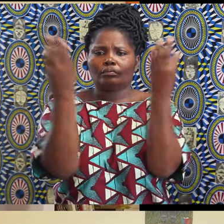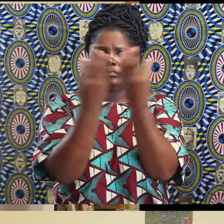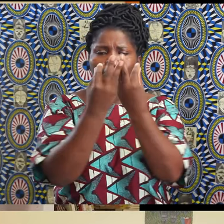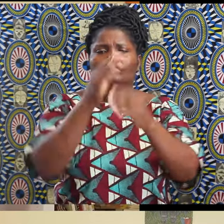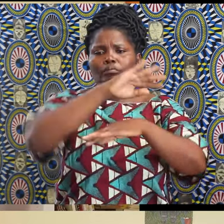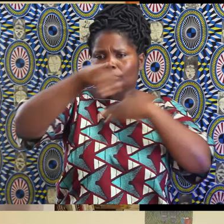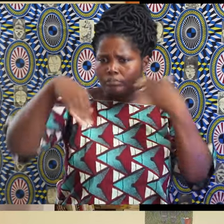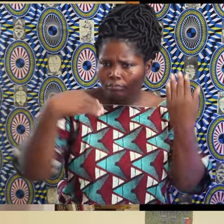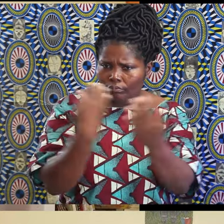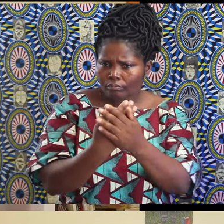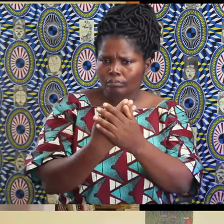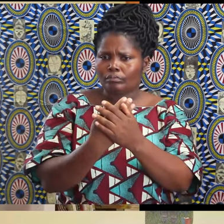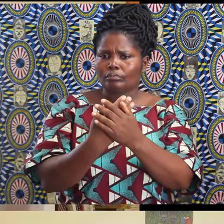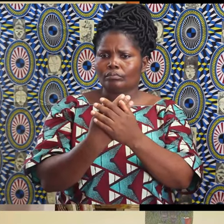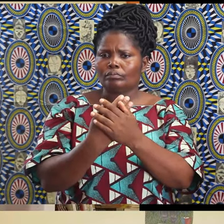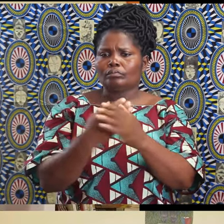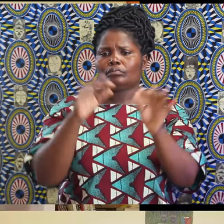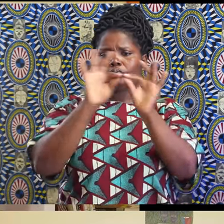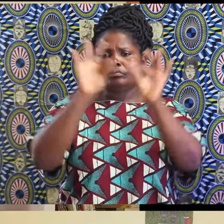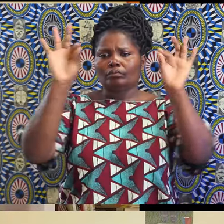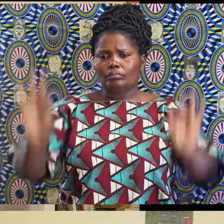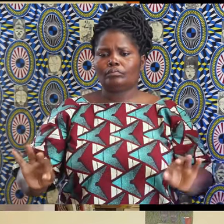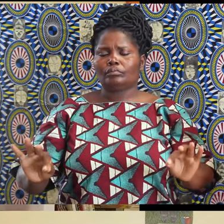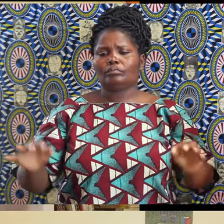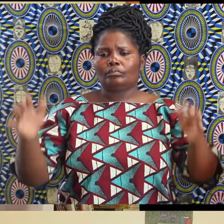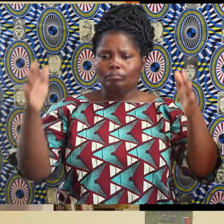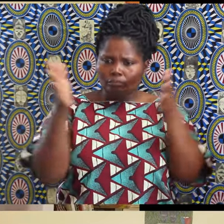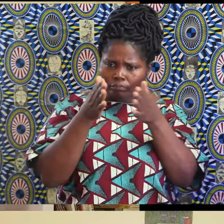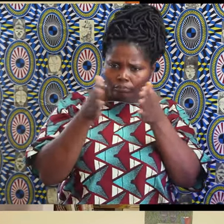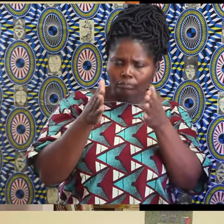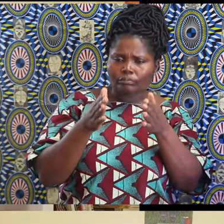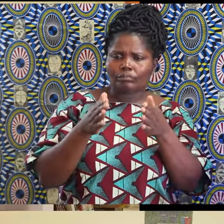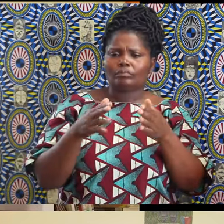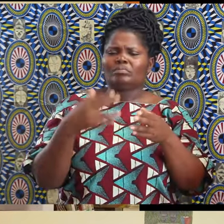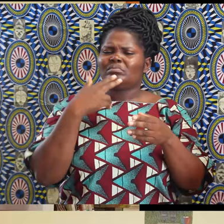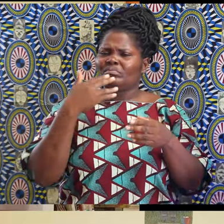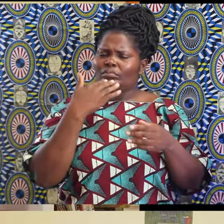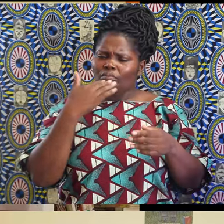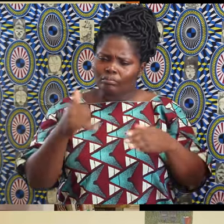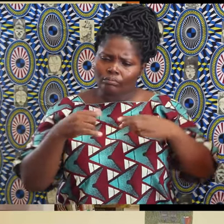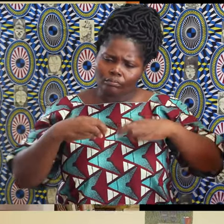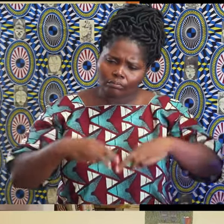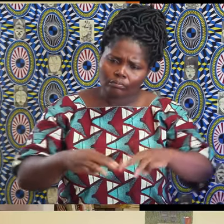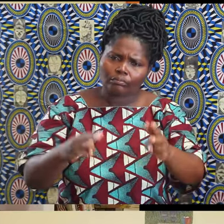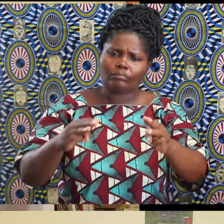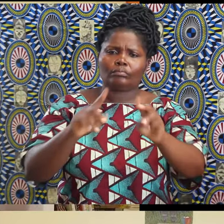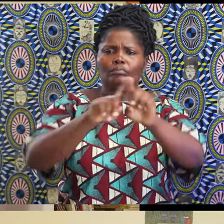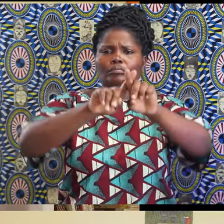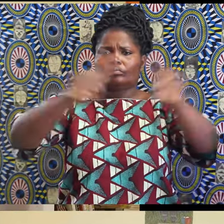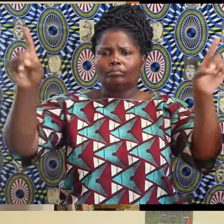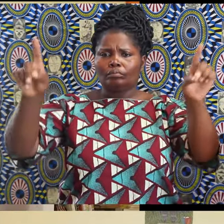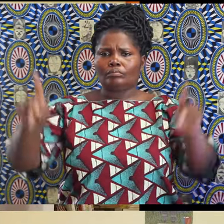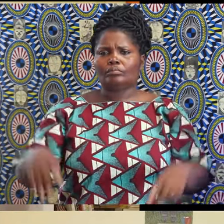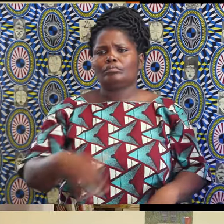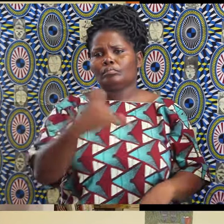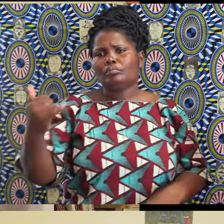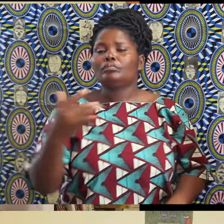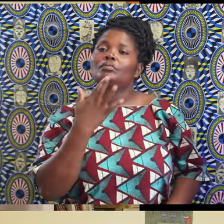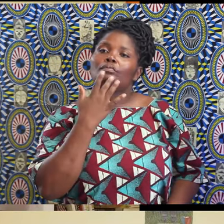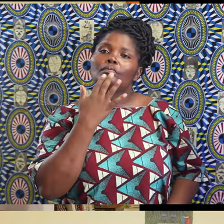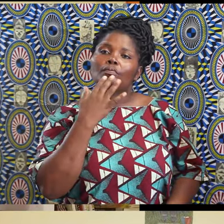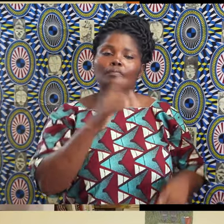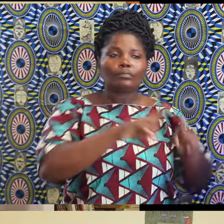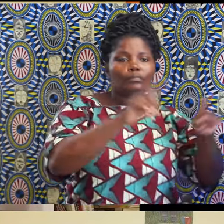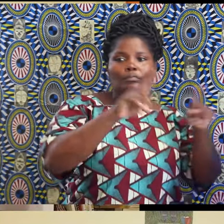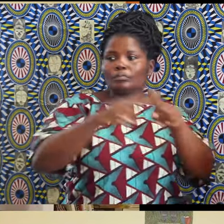Todos, de formas y tamaños muy diferentes y de colores distintos,